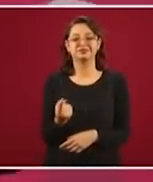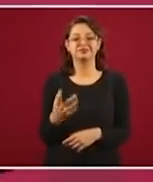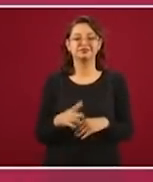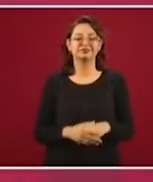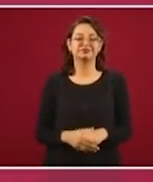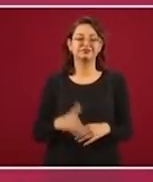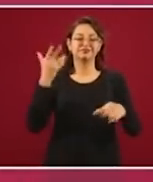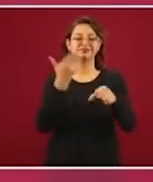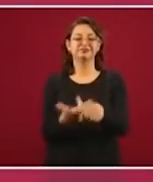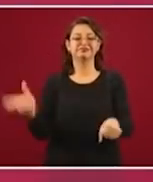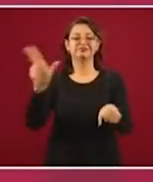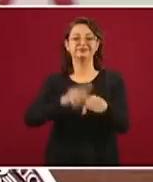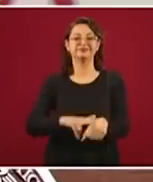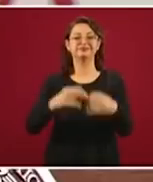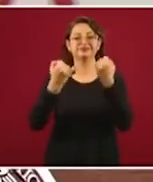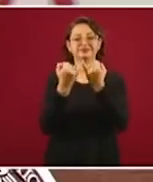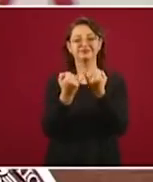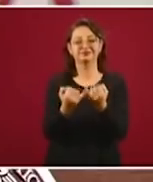inauguraron un hospital